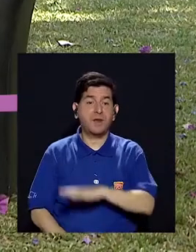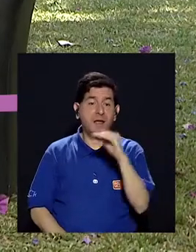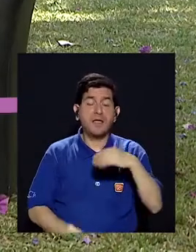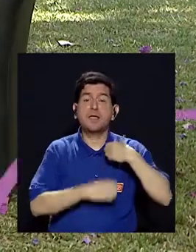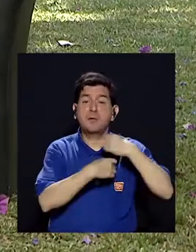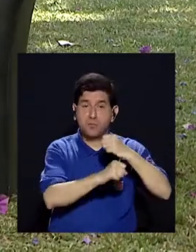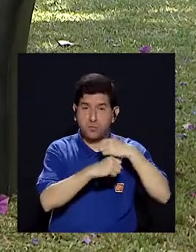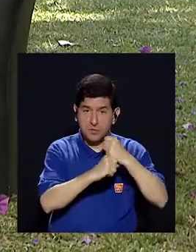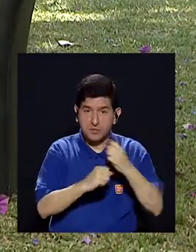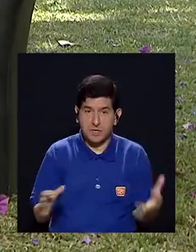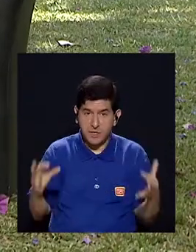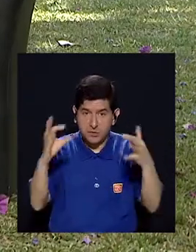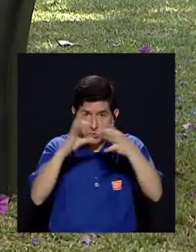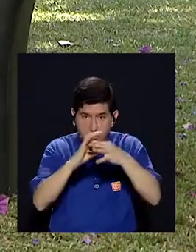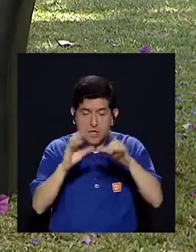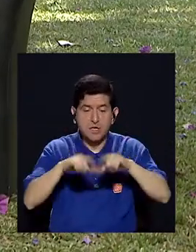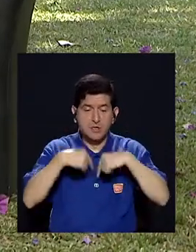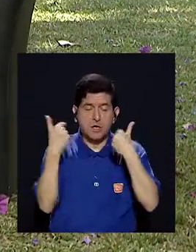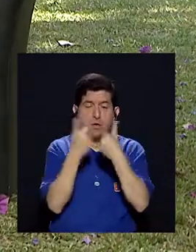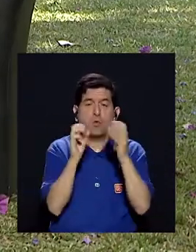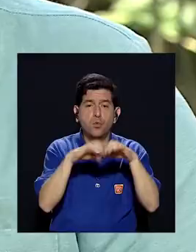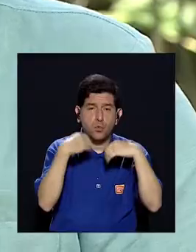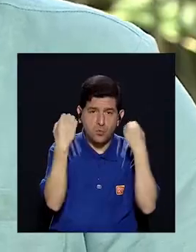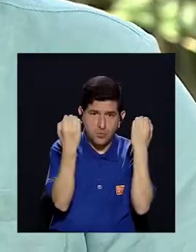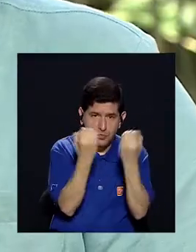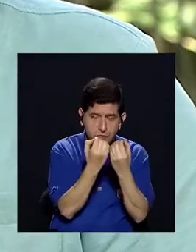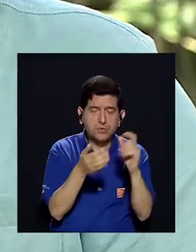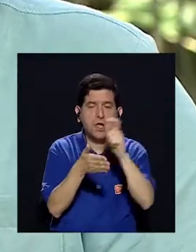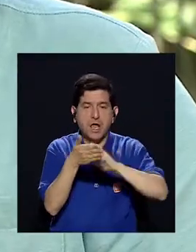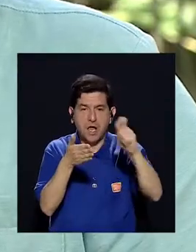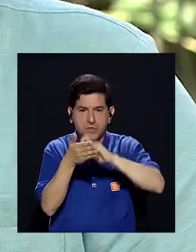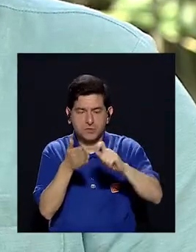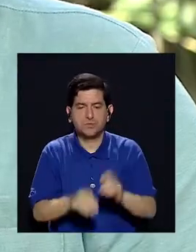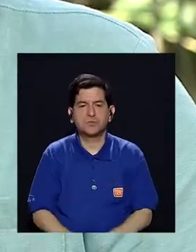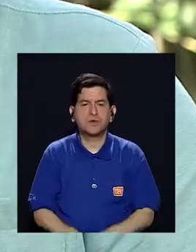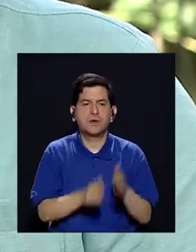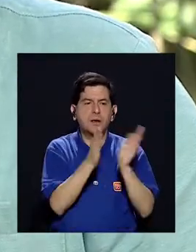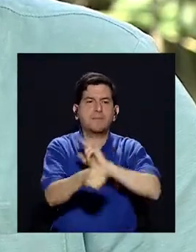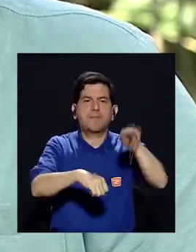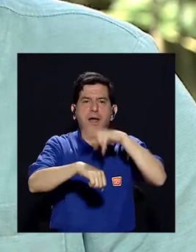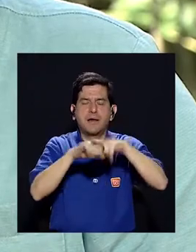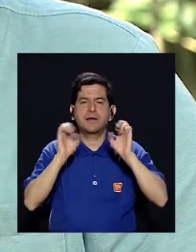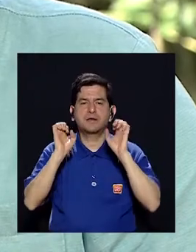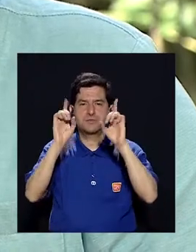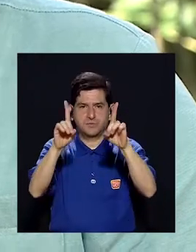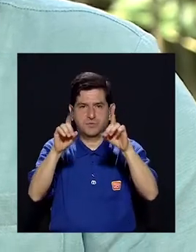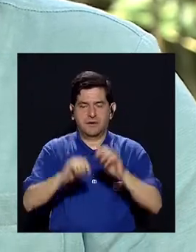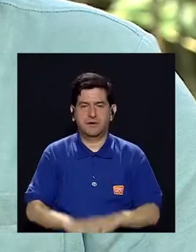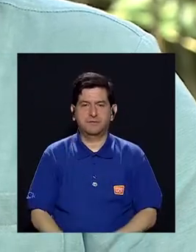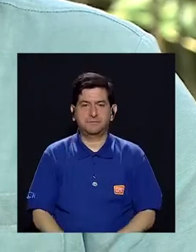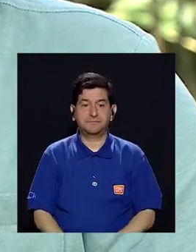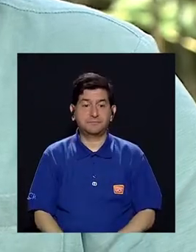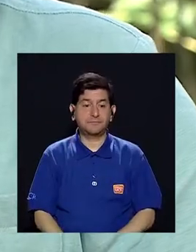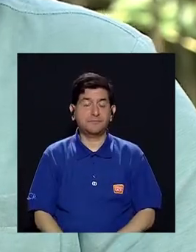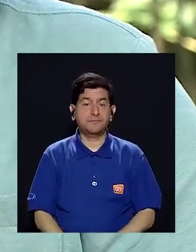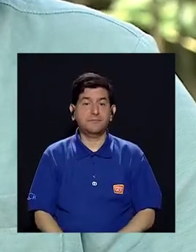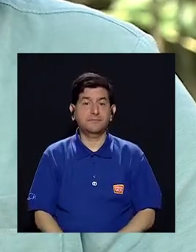y con las municipalidades, con los grupos organizados, con las escuelas, con el Plan Nacional de Educación,